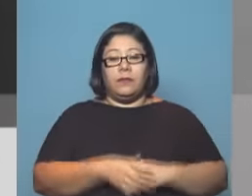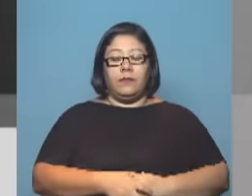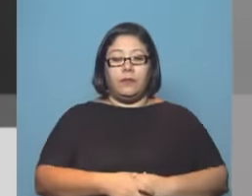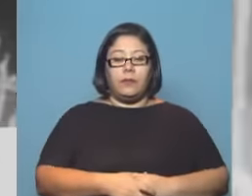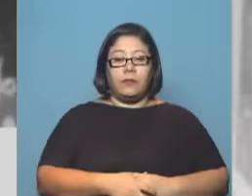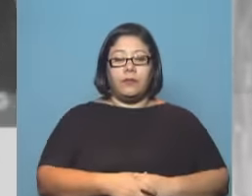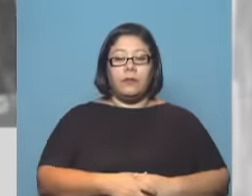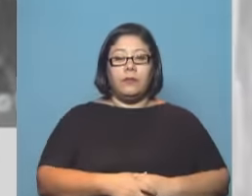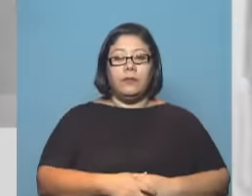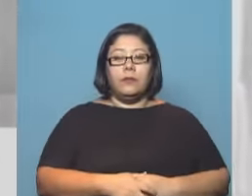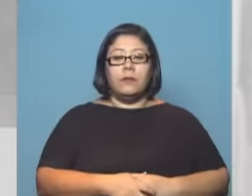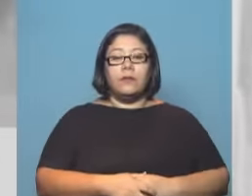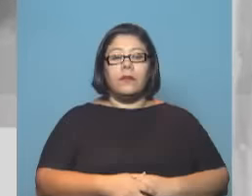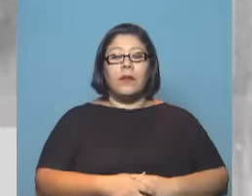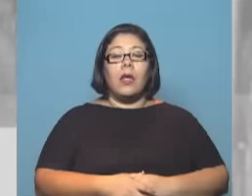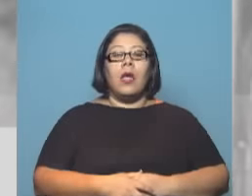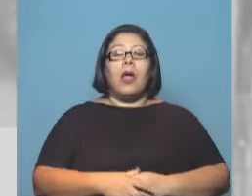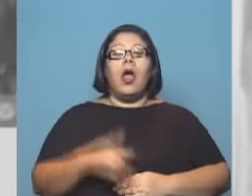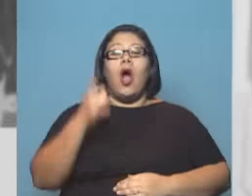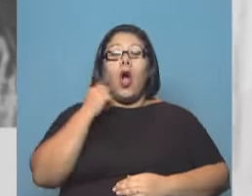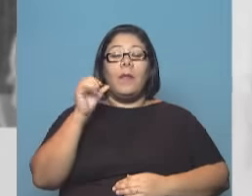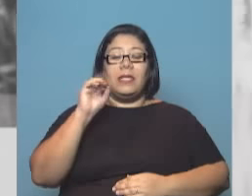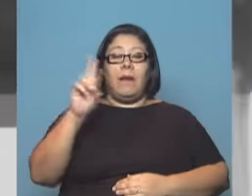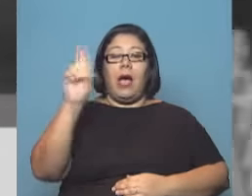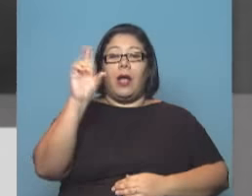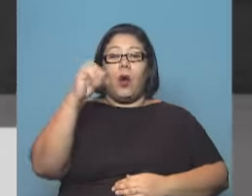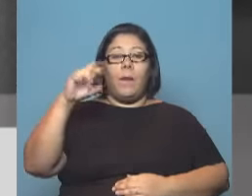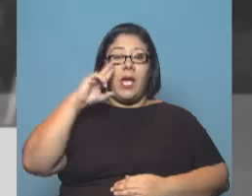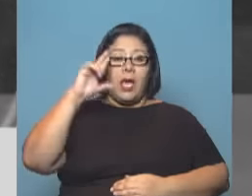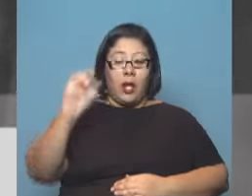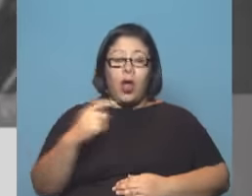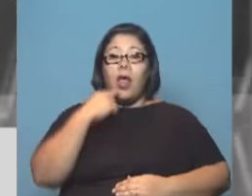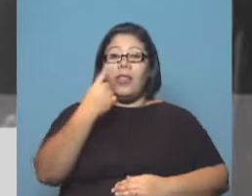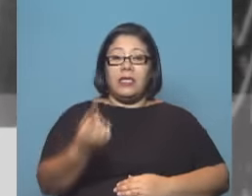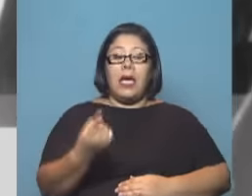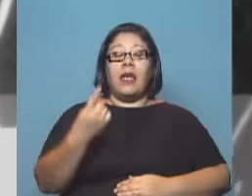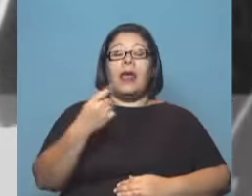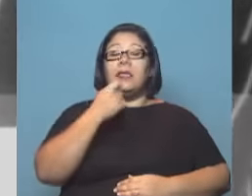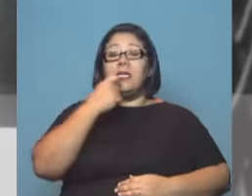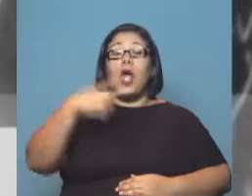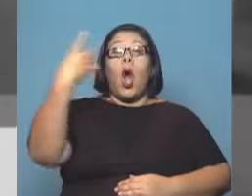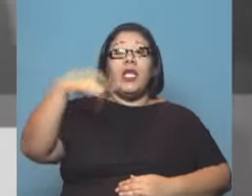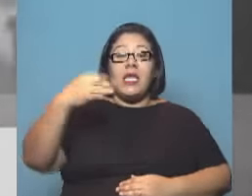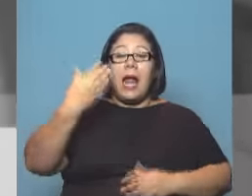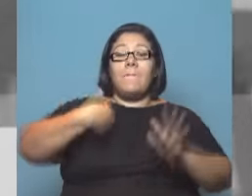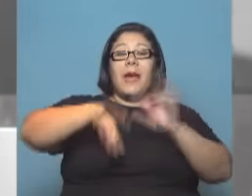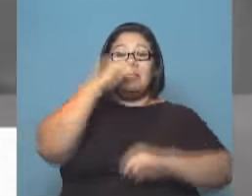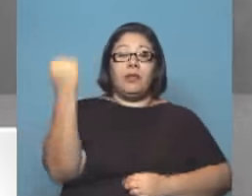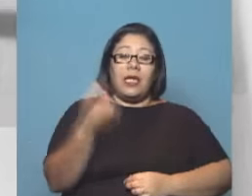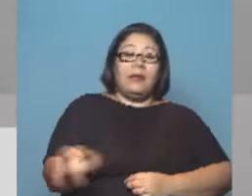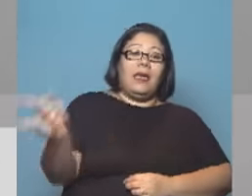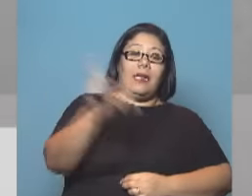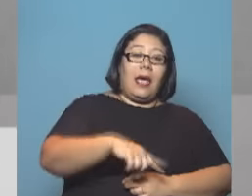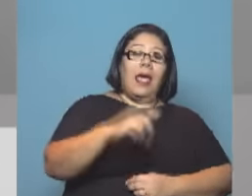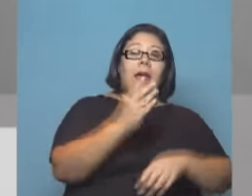El influyente crítico de arte Romero Brest decía que se valoraba más la originalidad que la calidad. Las innovaciones